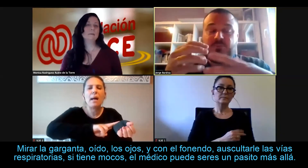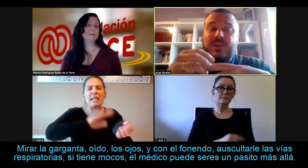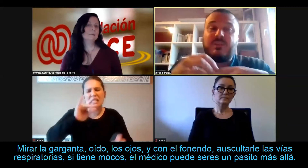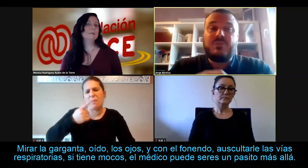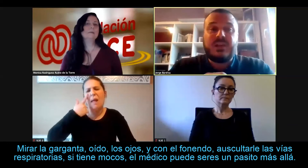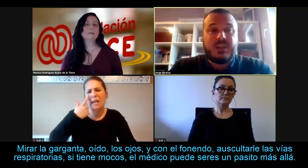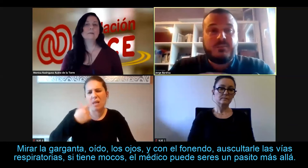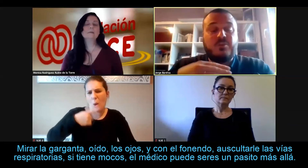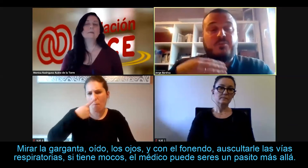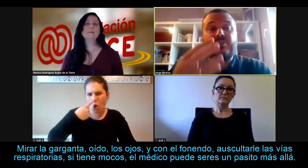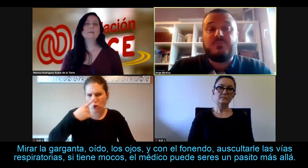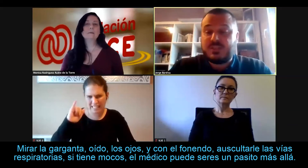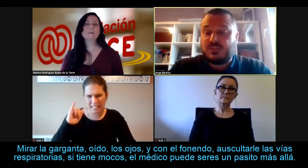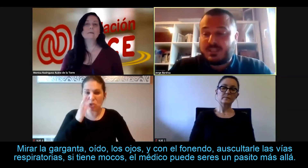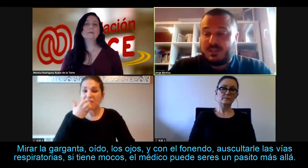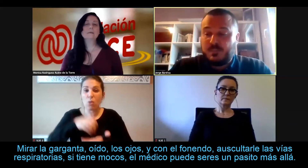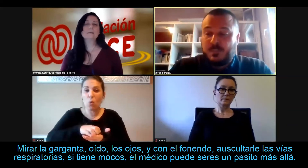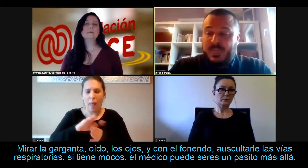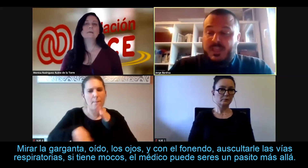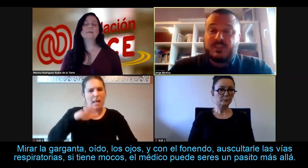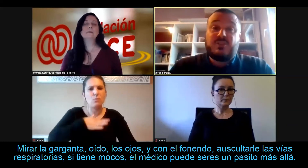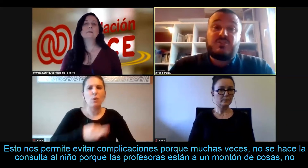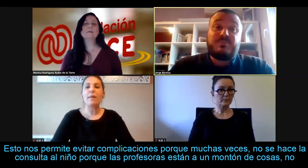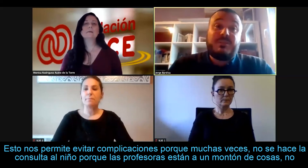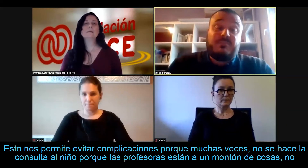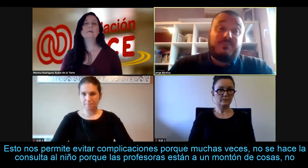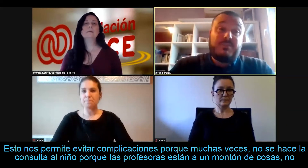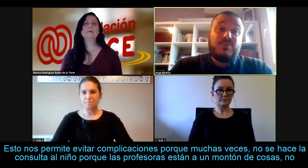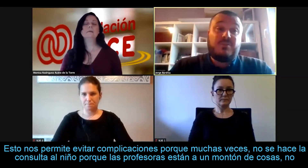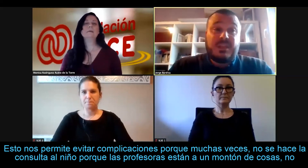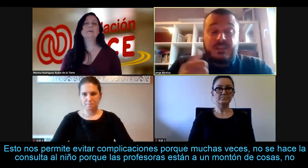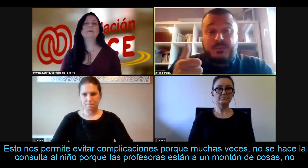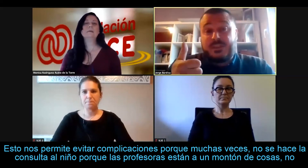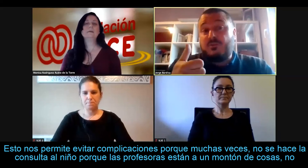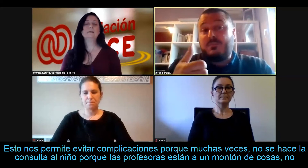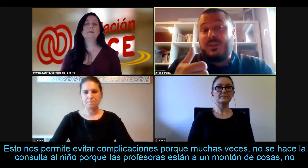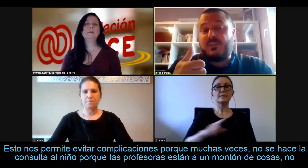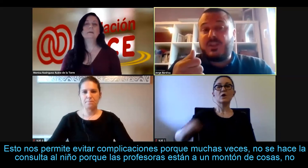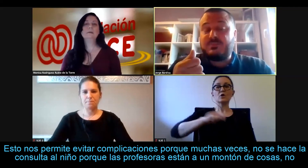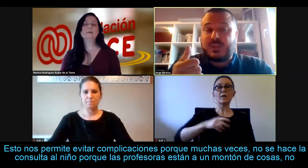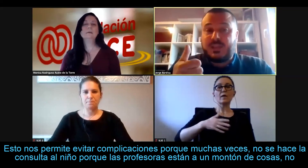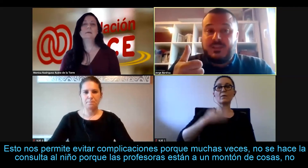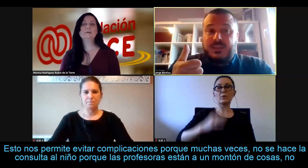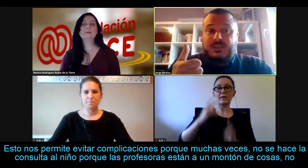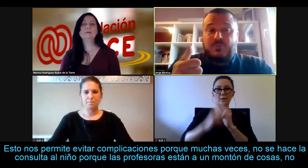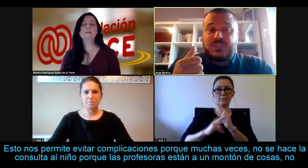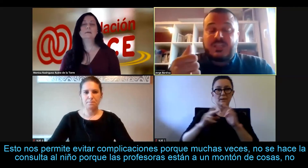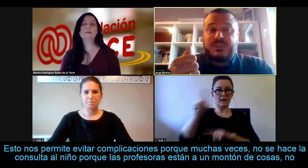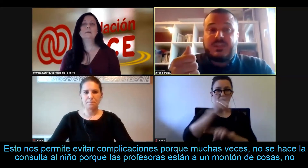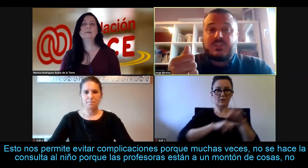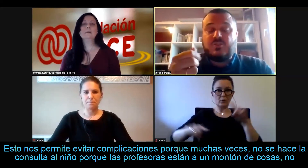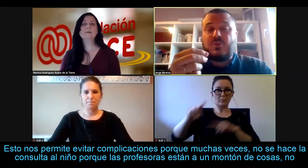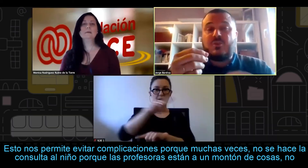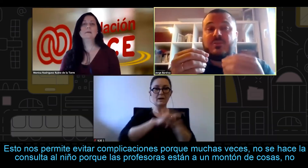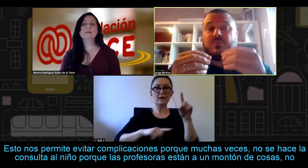tiene alguna duda, el médico puede ir un pasito más allá. ¿Esto qué nos permite? Primero, evitar complicaciones, porque muchas